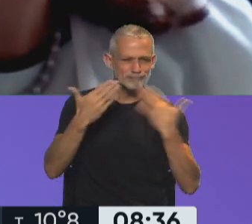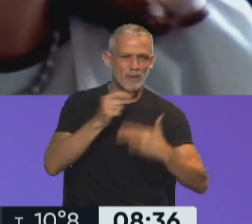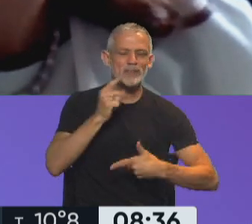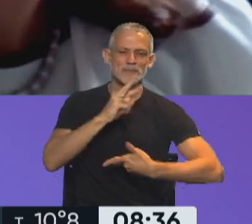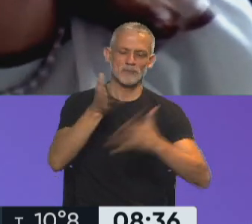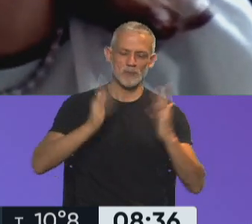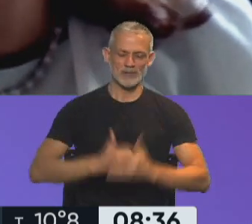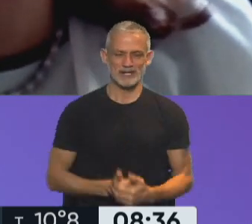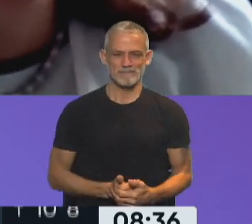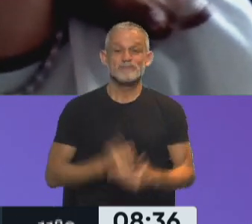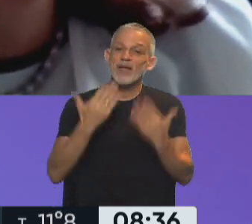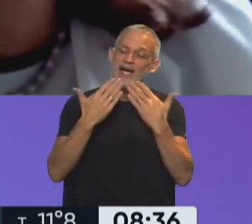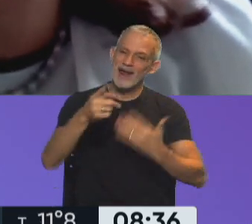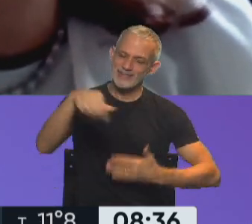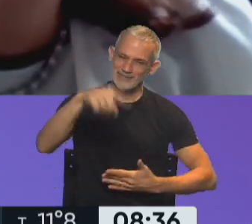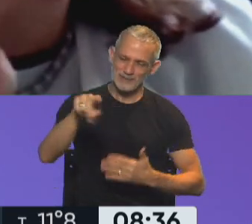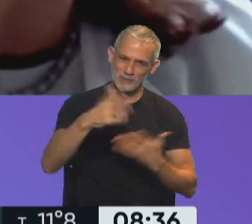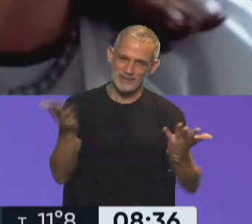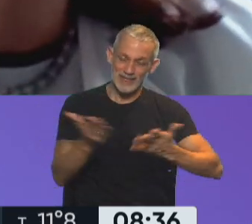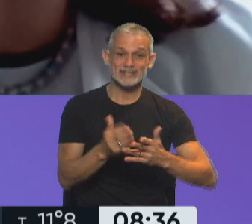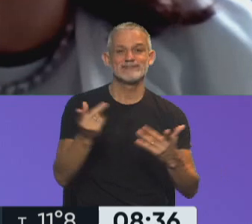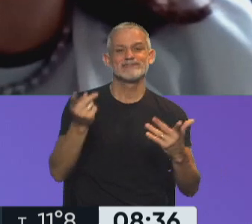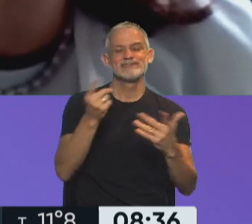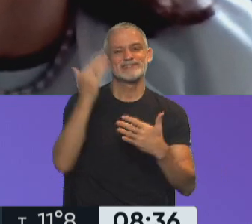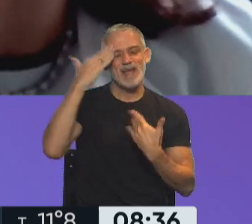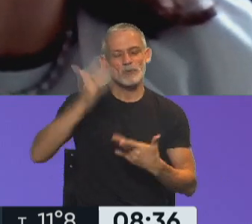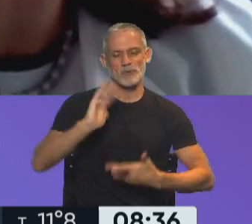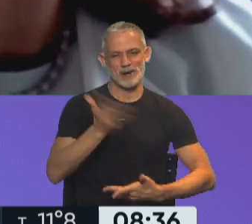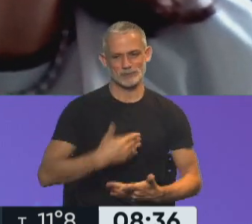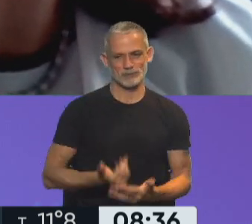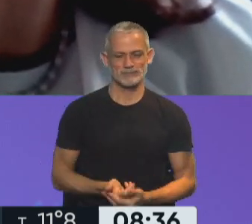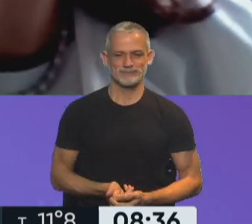pública. No, muchas gracias a ustedes y un gran saludo para todos. Igualmente.